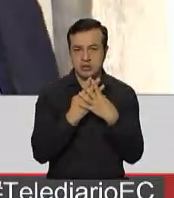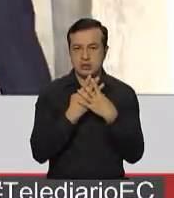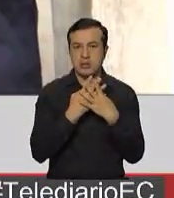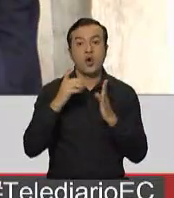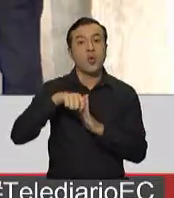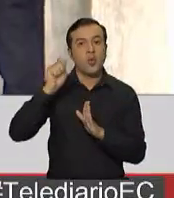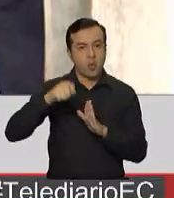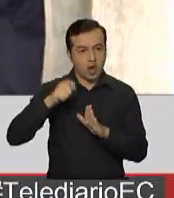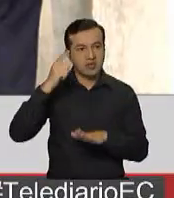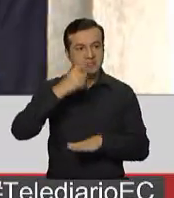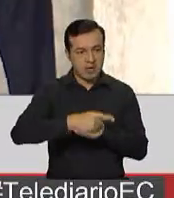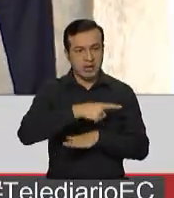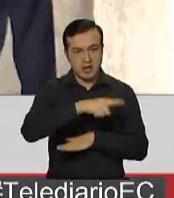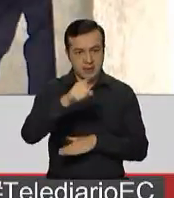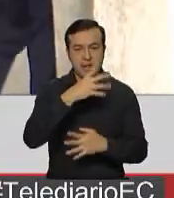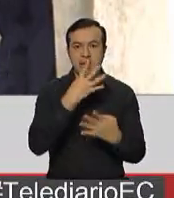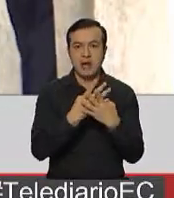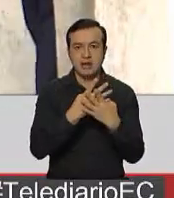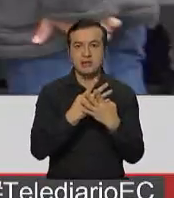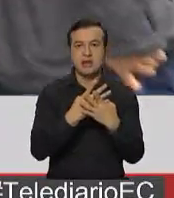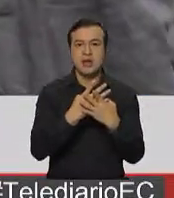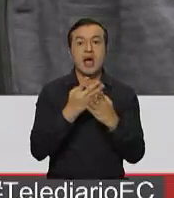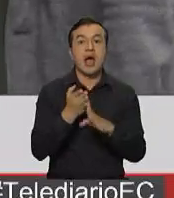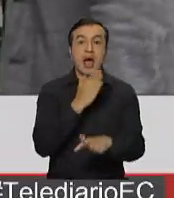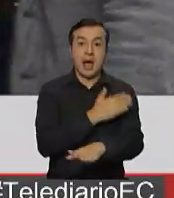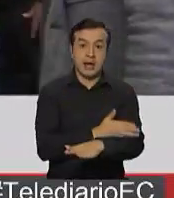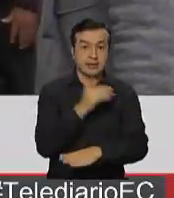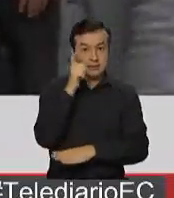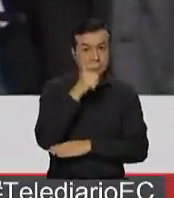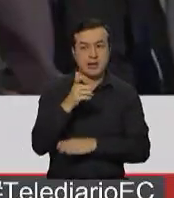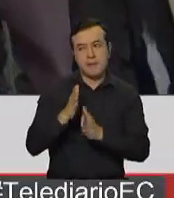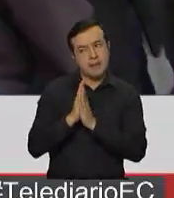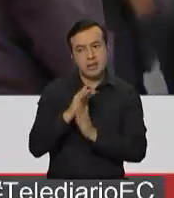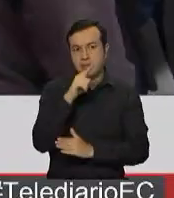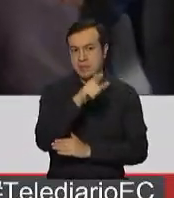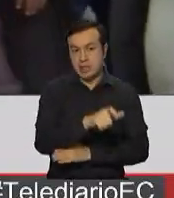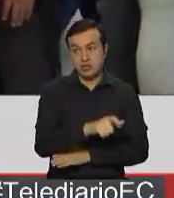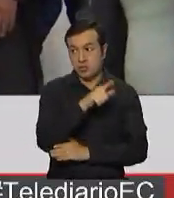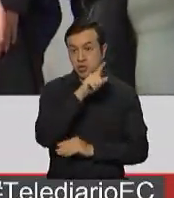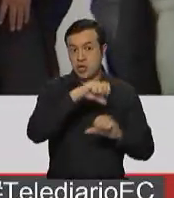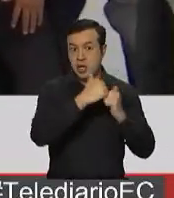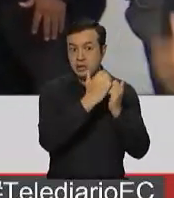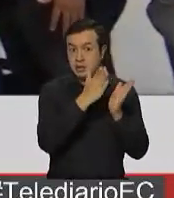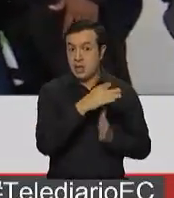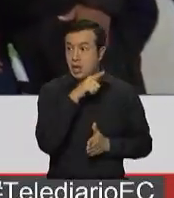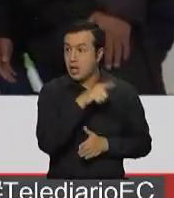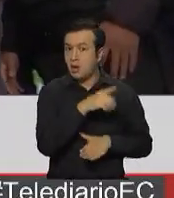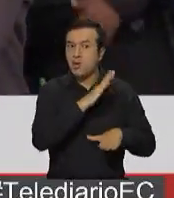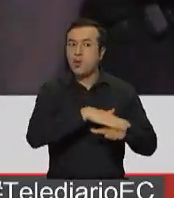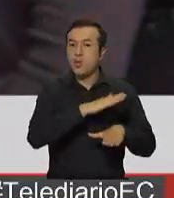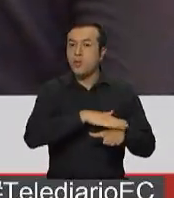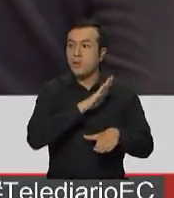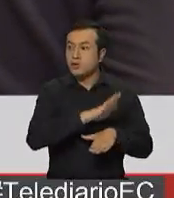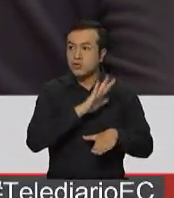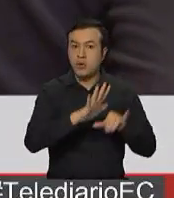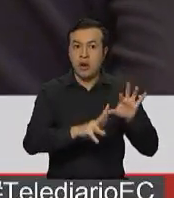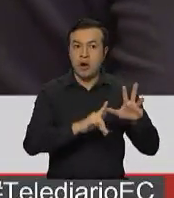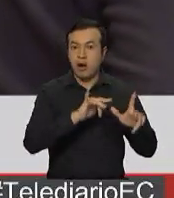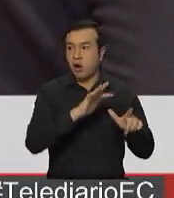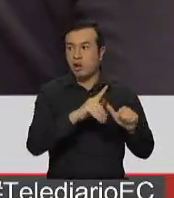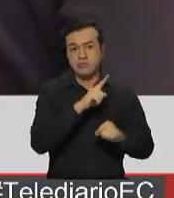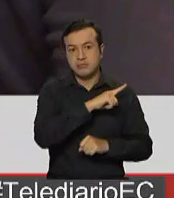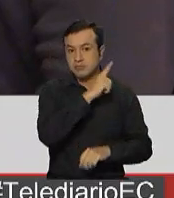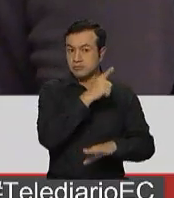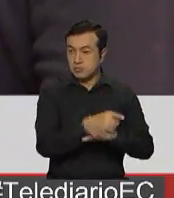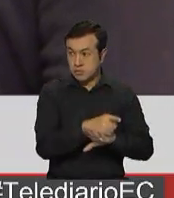quien acogió el pedido de la fiscal general Diana Salazar al señalar que Mendoza es presunto responsable del delito de delincuencia organizada,